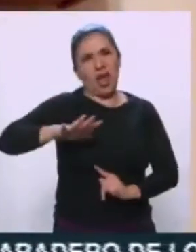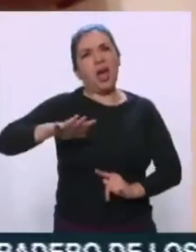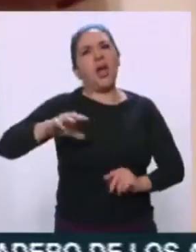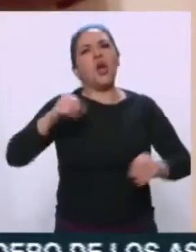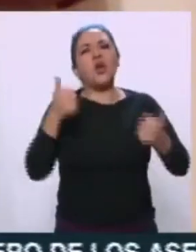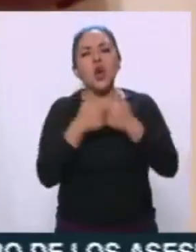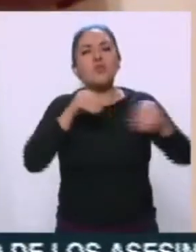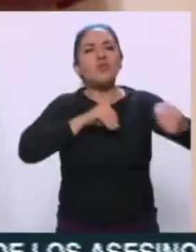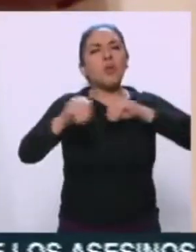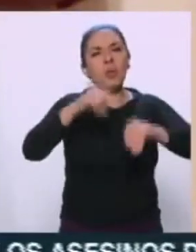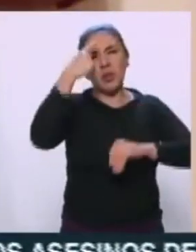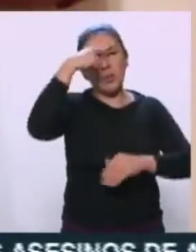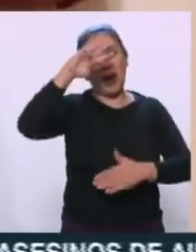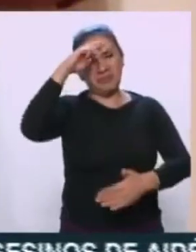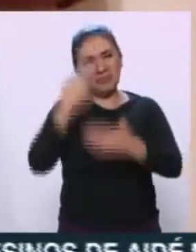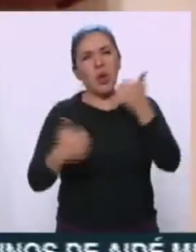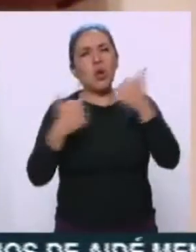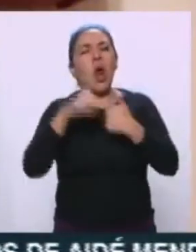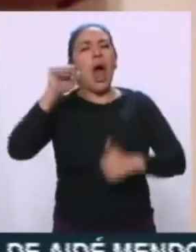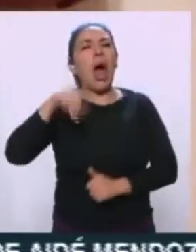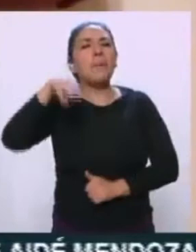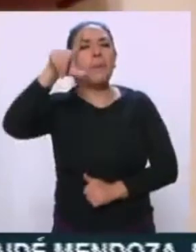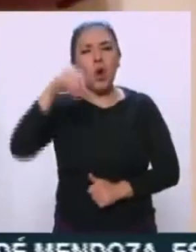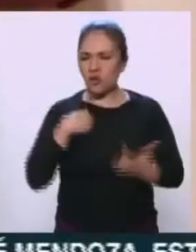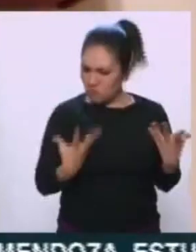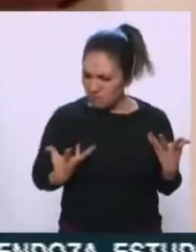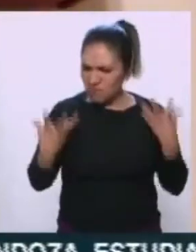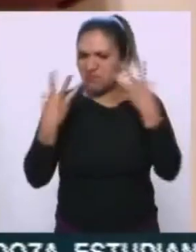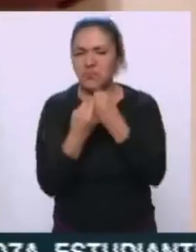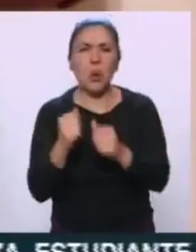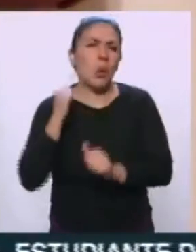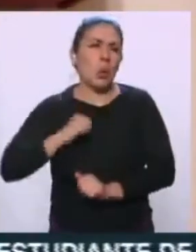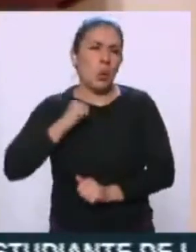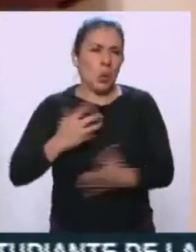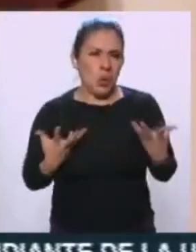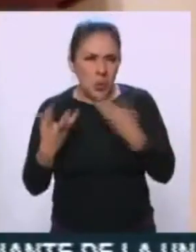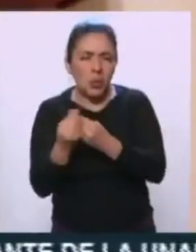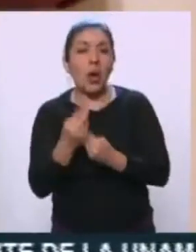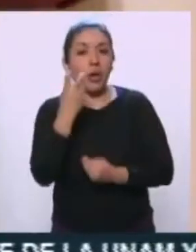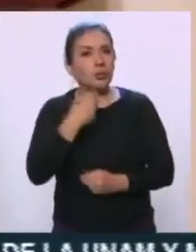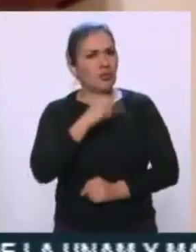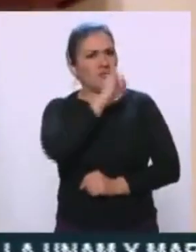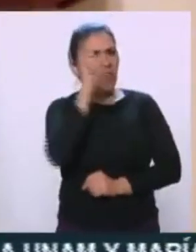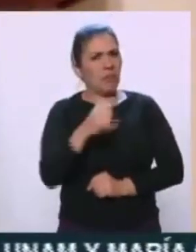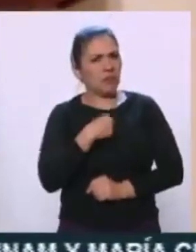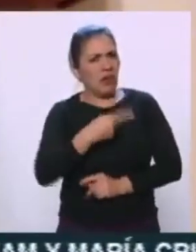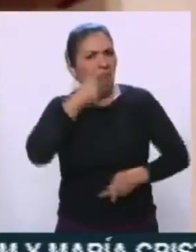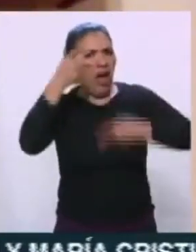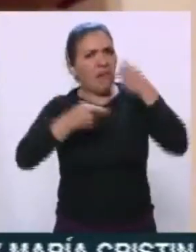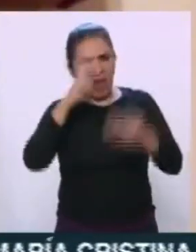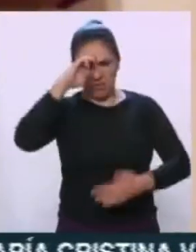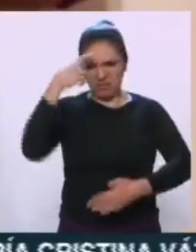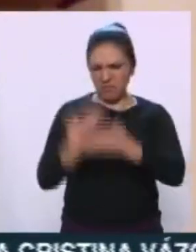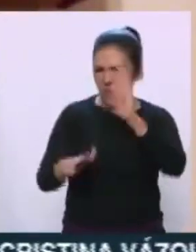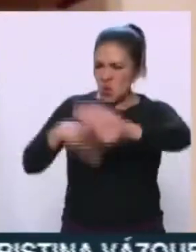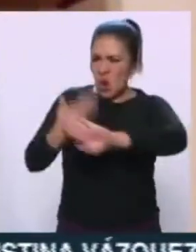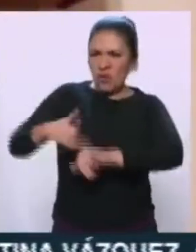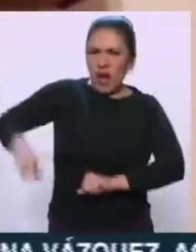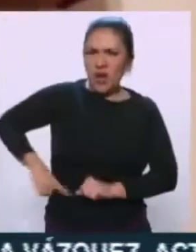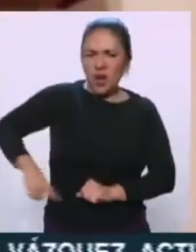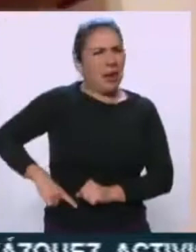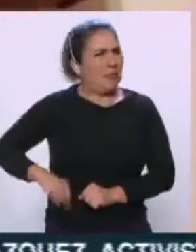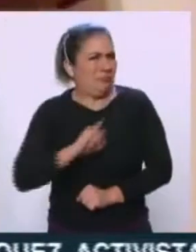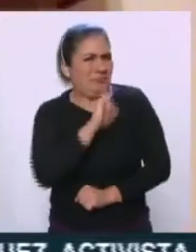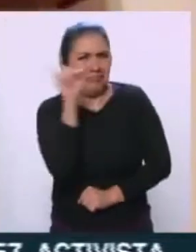del desafuero con Andrés Manuel López Obrador jamás hablamos de un golpe de Estado, jamás